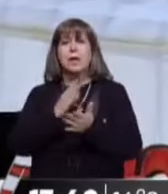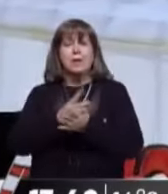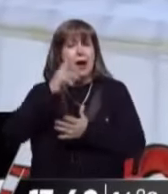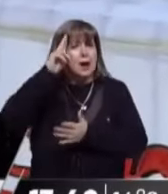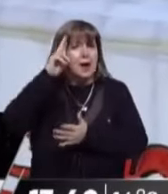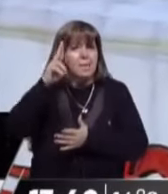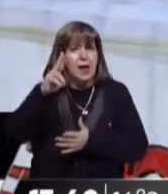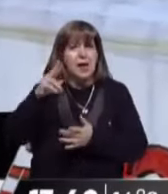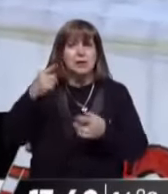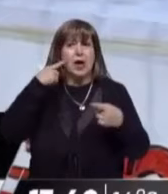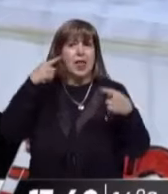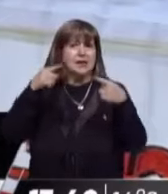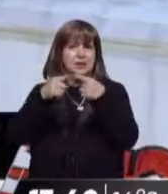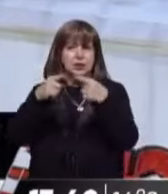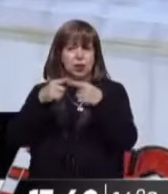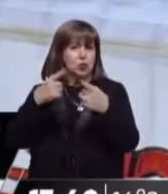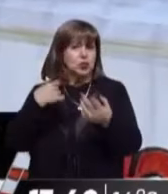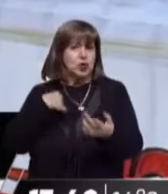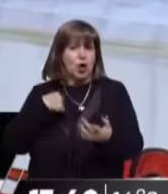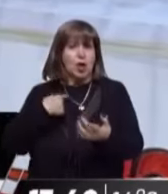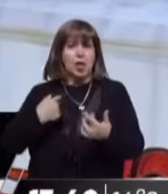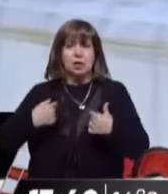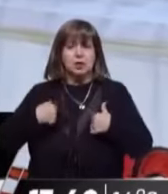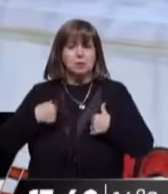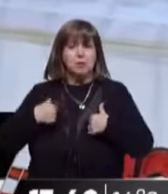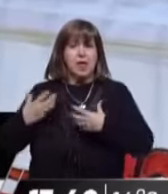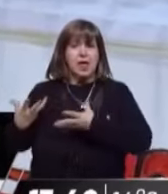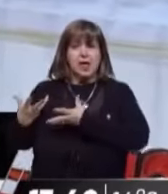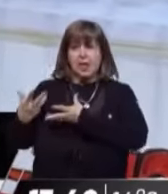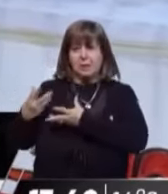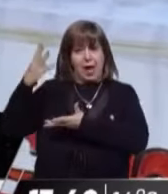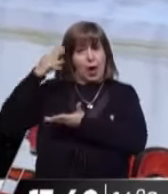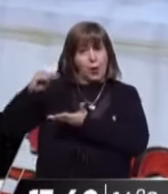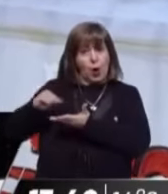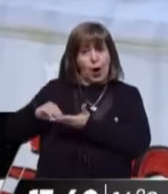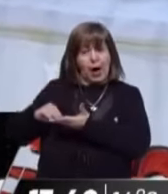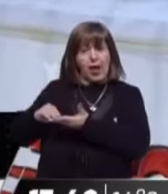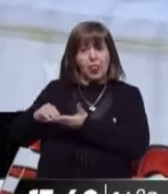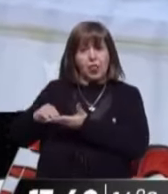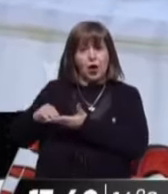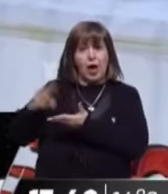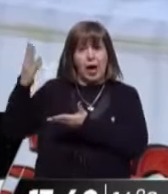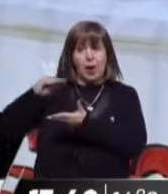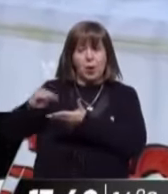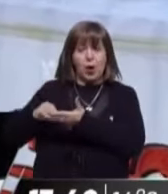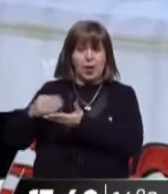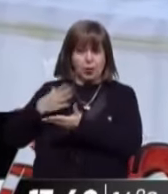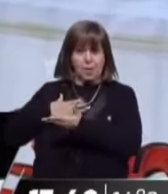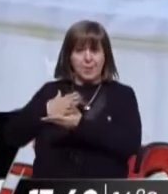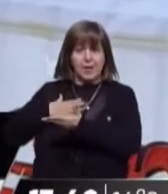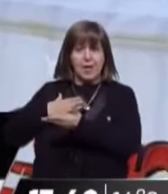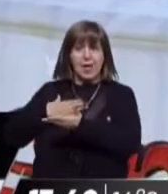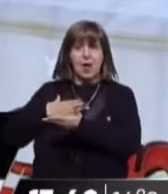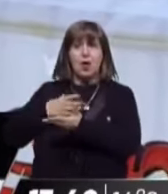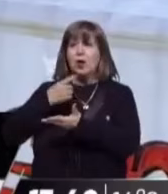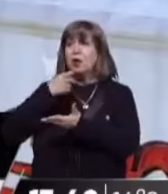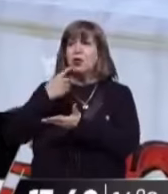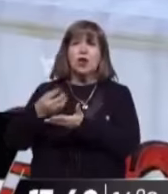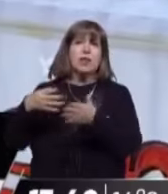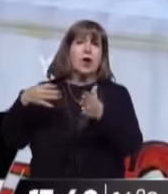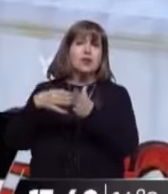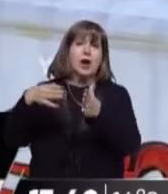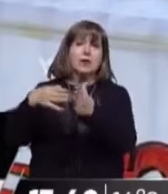de lo que quieren hacer ver. El hecho de que mi defensa hiciera, no hizo nunca malabares